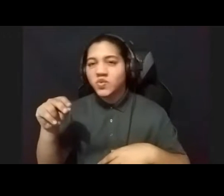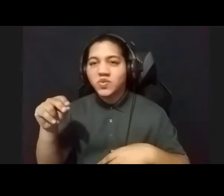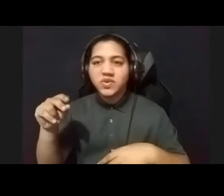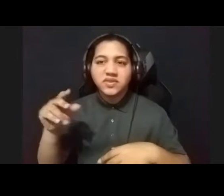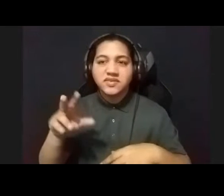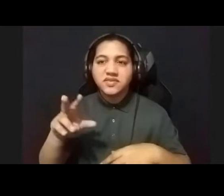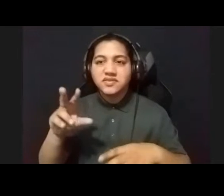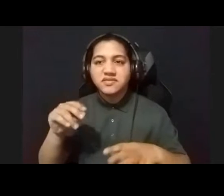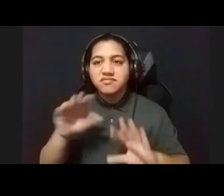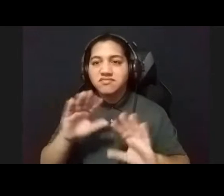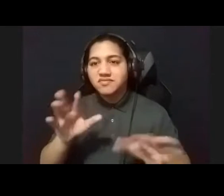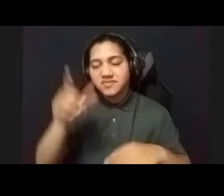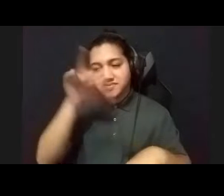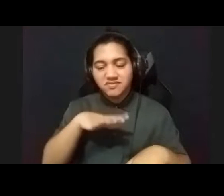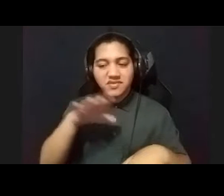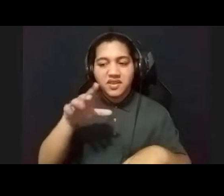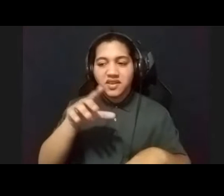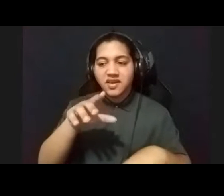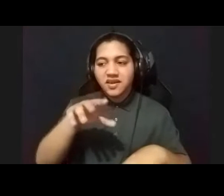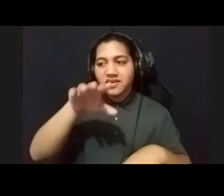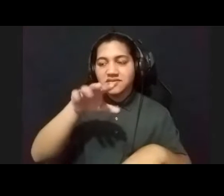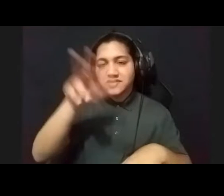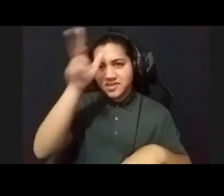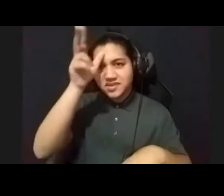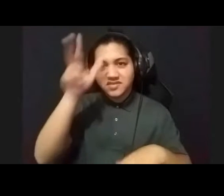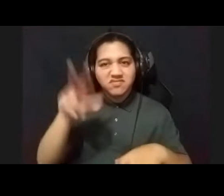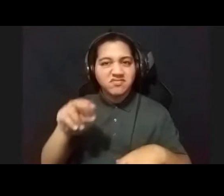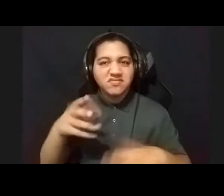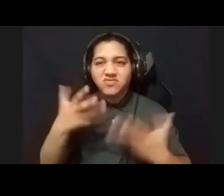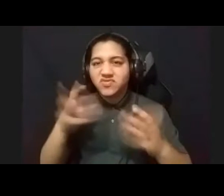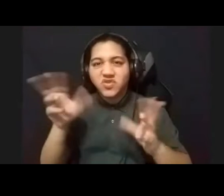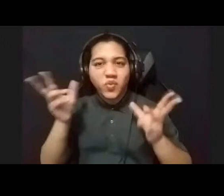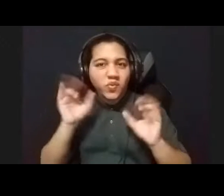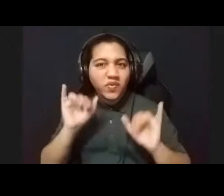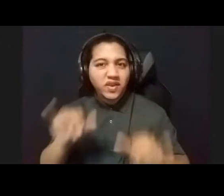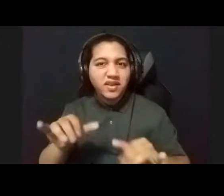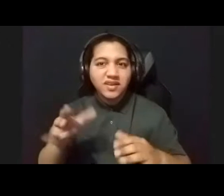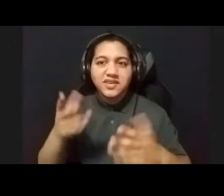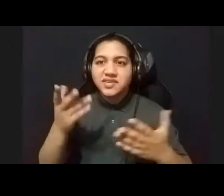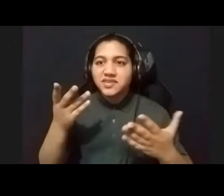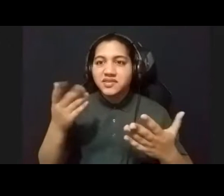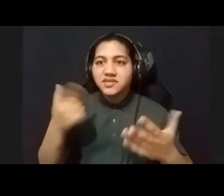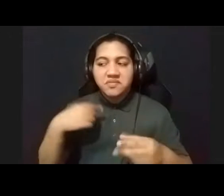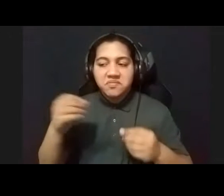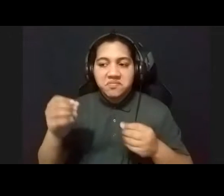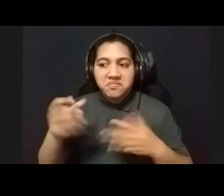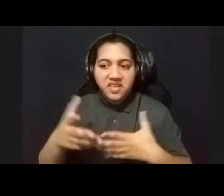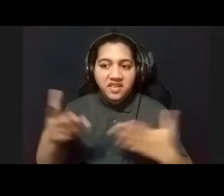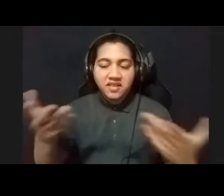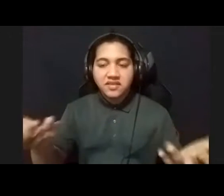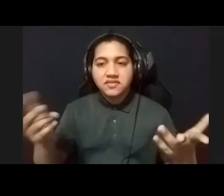señor gallo, yo no quiero escuchar ese sonido, porque ese sonido, ella dice me da miedo, pero yo creo que